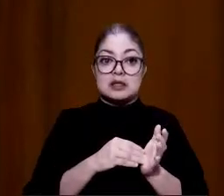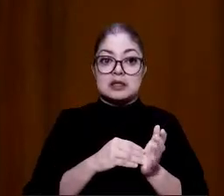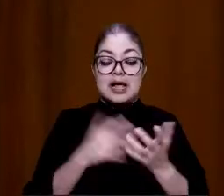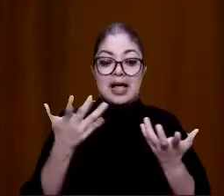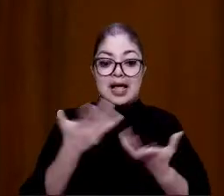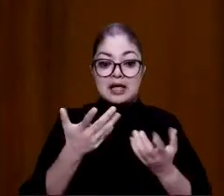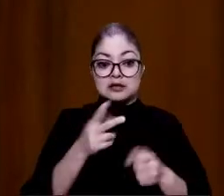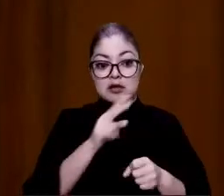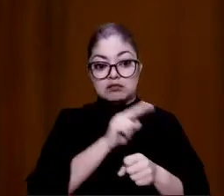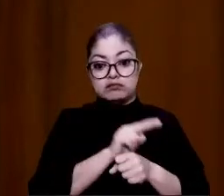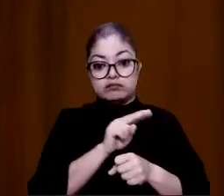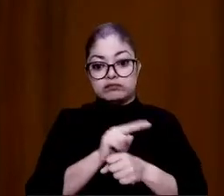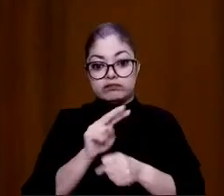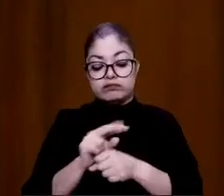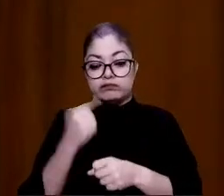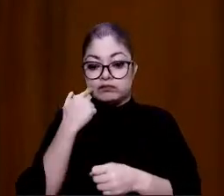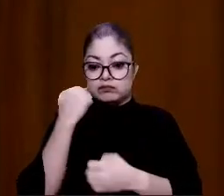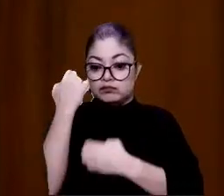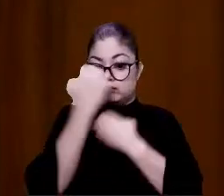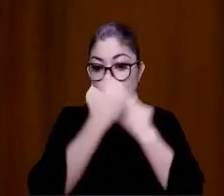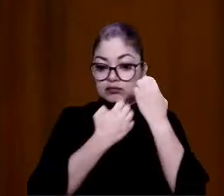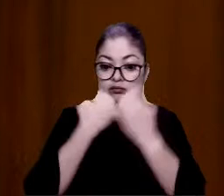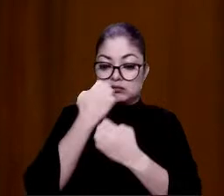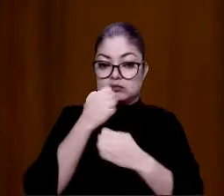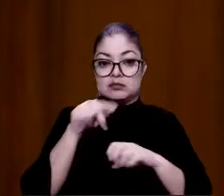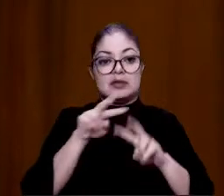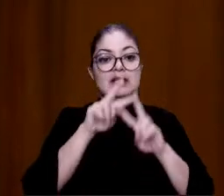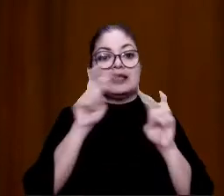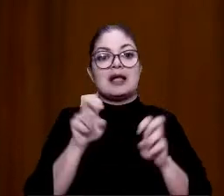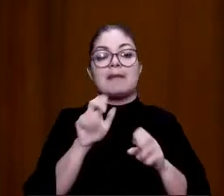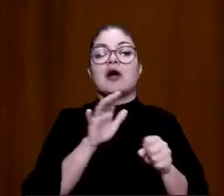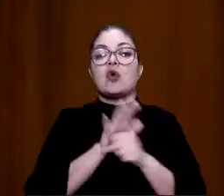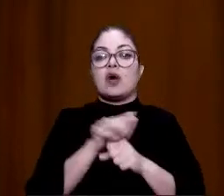operativos para revisar el tema del transporte.